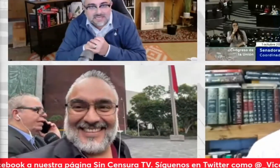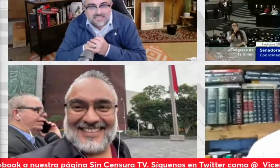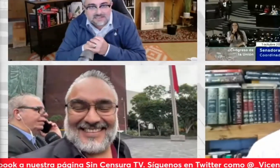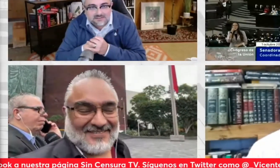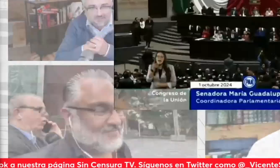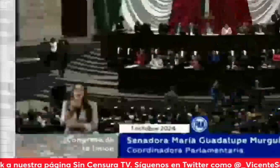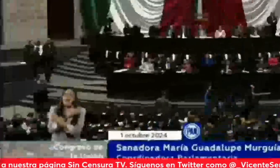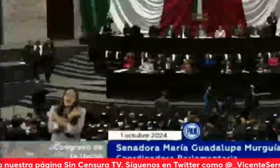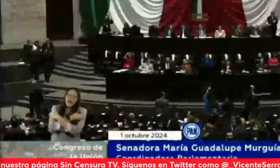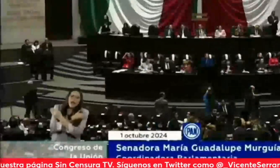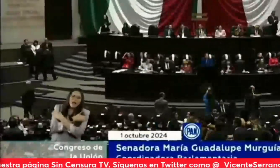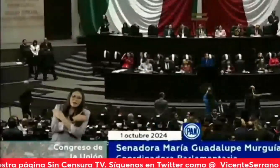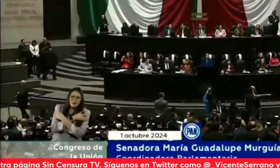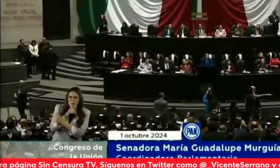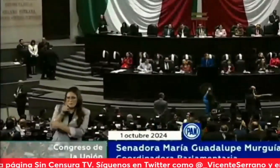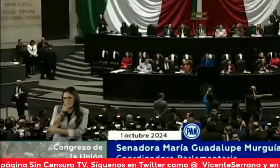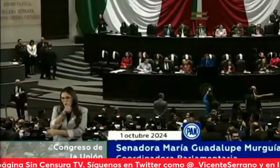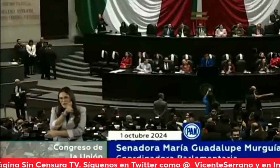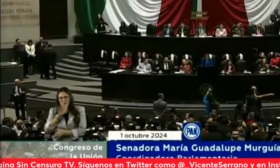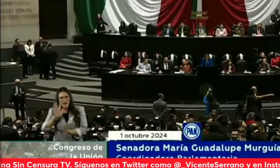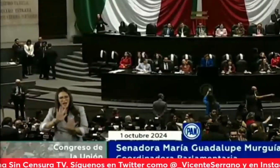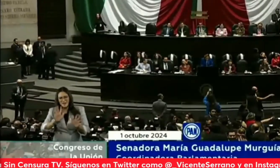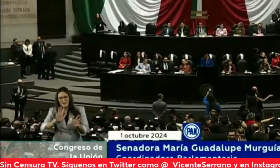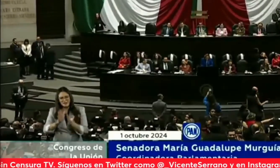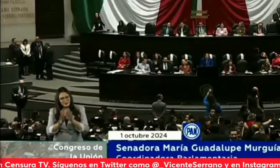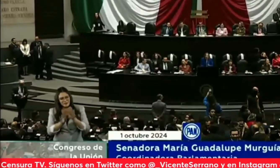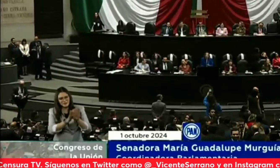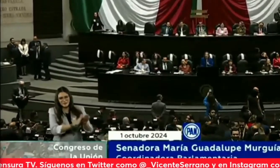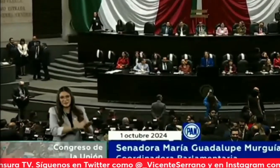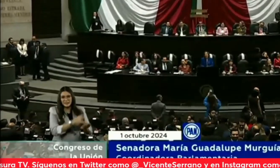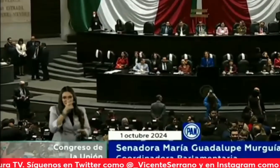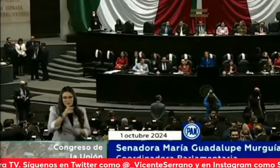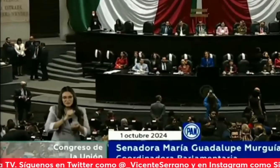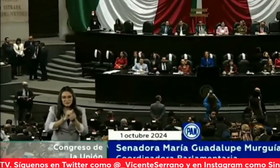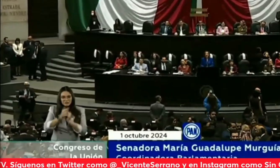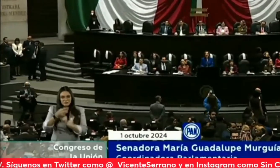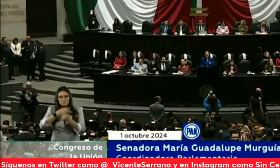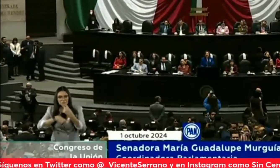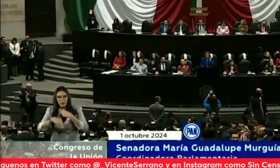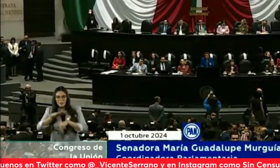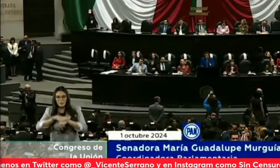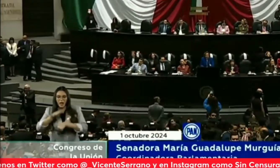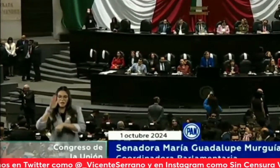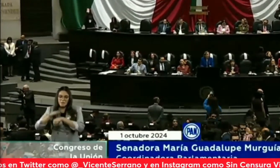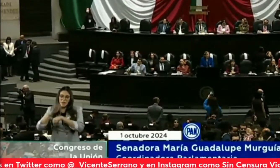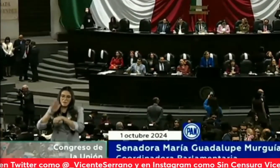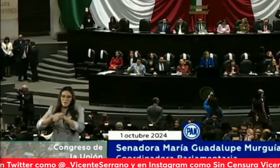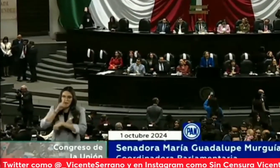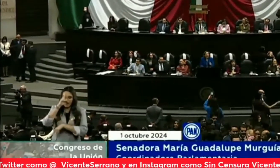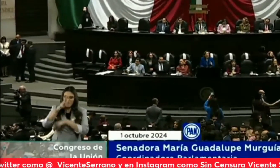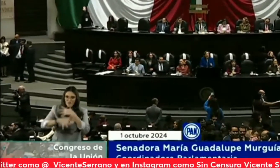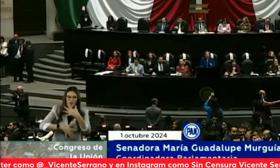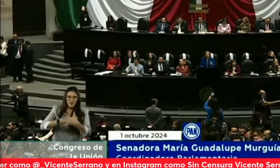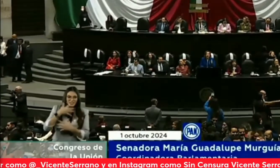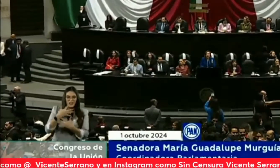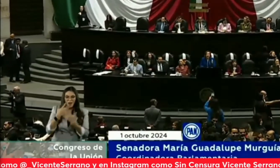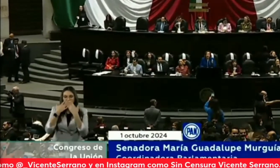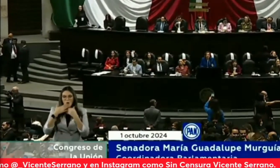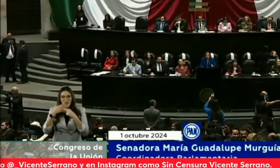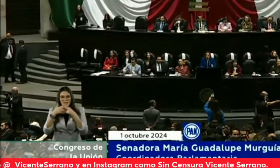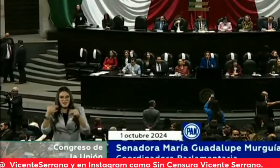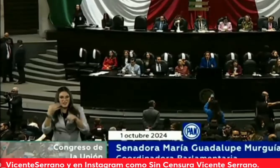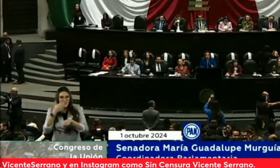pito de pato? nombramientos. de protesta. Hay ¿Quieres que invitados escuchemos lo que plantea especiales, esta señora? al interior. Vamos, adelante, mi querido